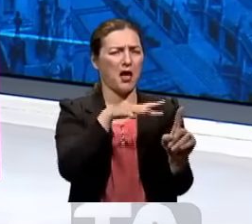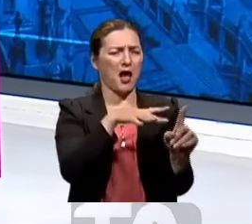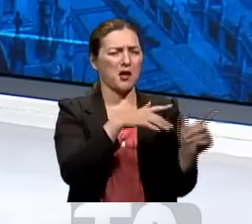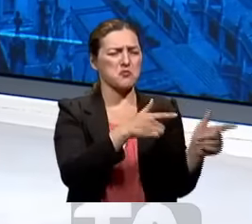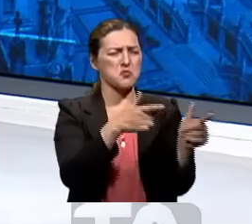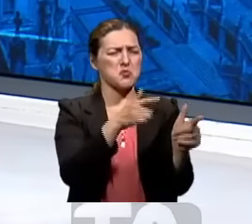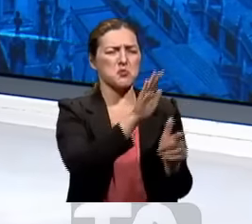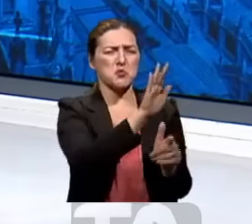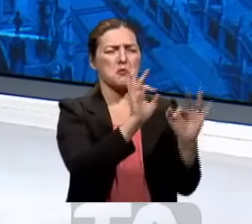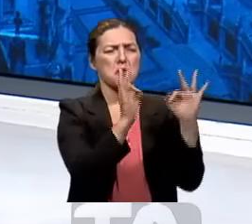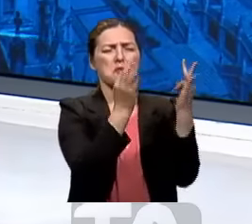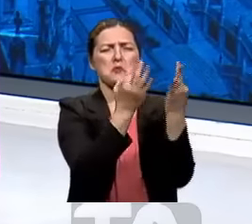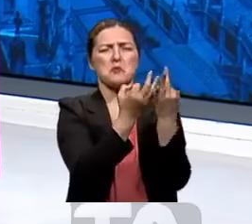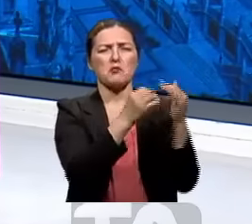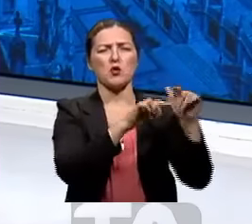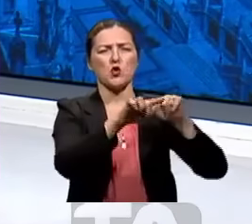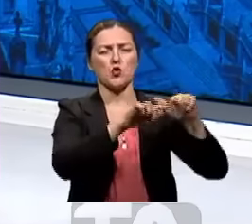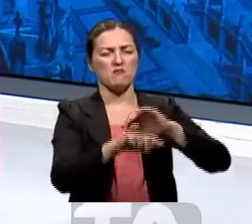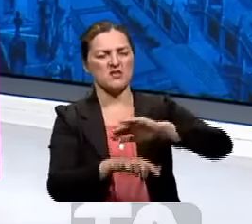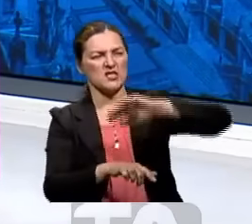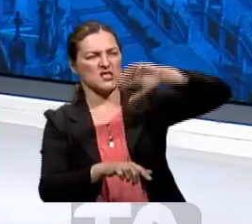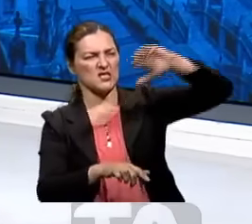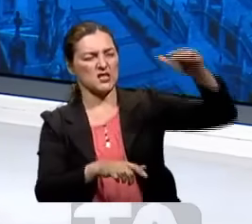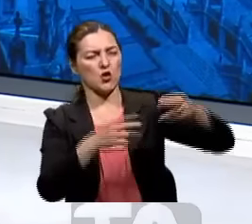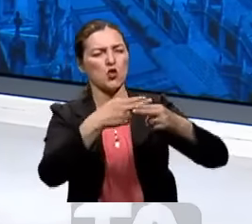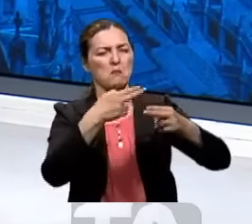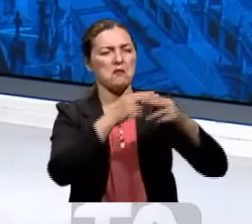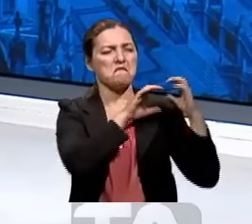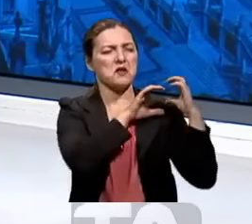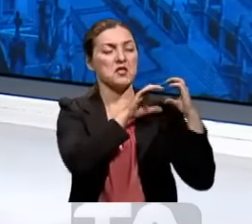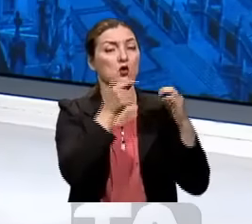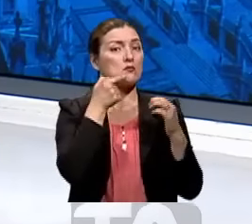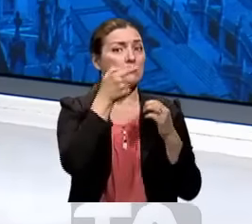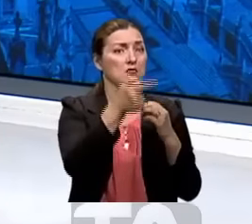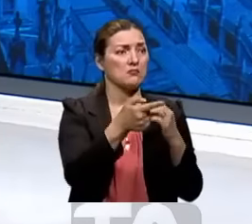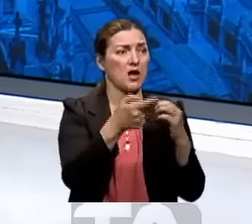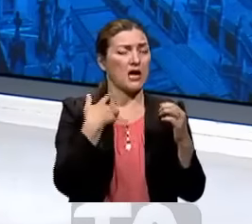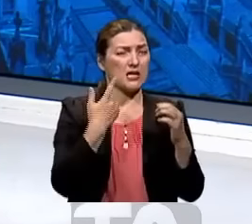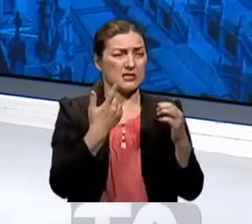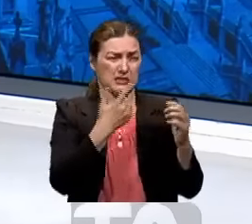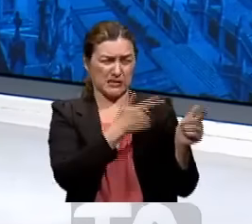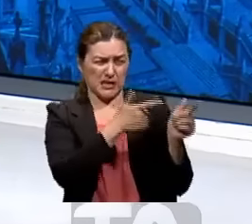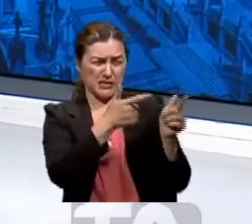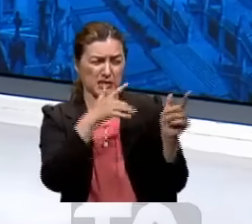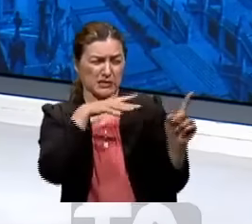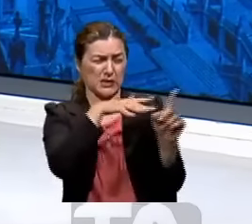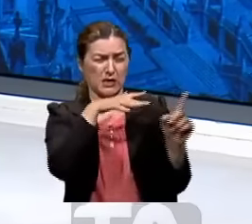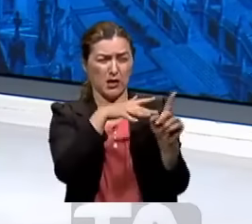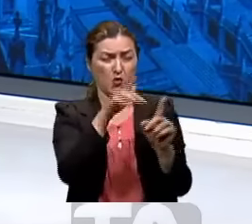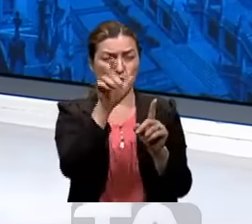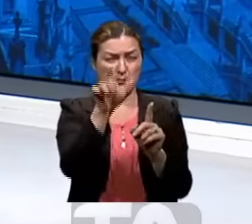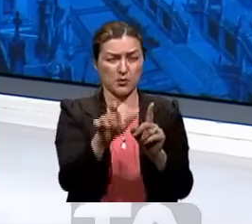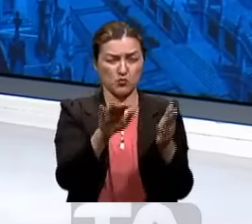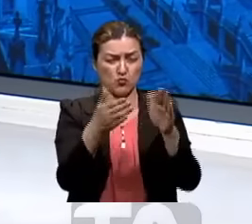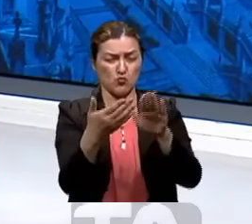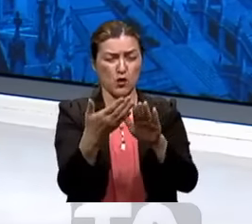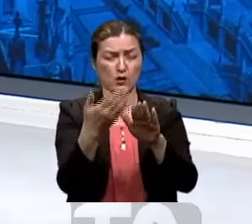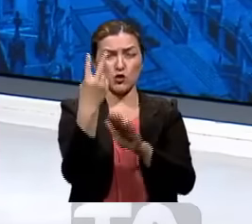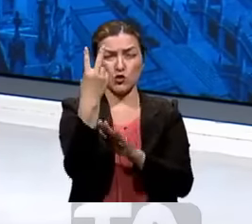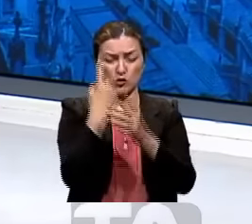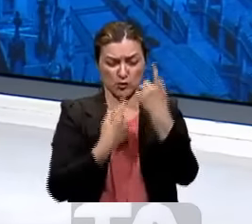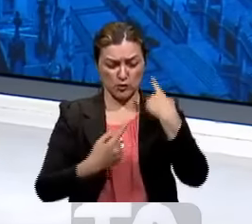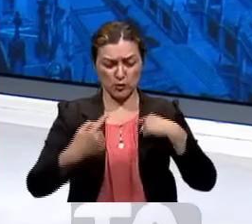una familia en el Cerro San Francisco. El atentado dejó al menos un muerto y dos heridos. A esta hora hacemos contacto con Ricardo